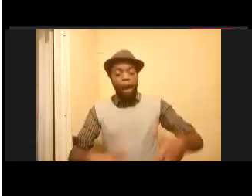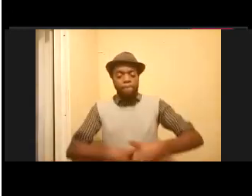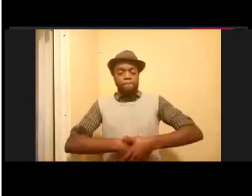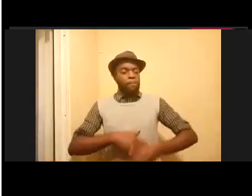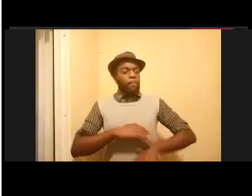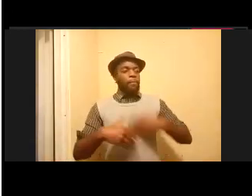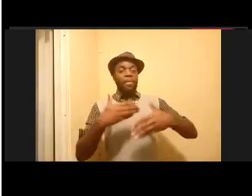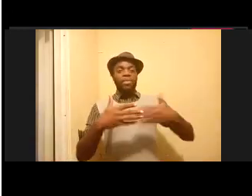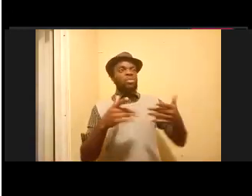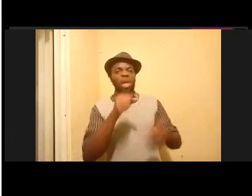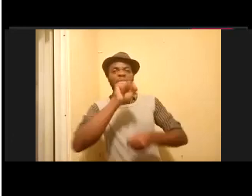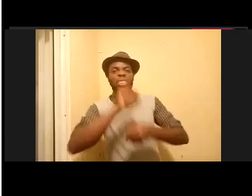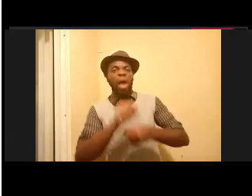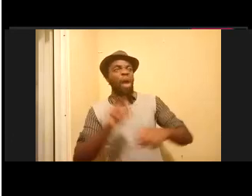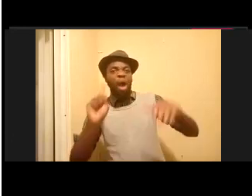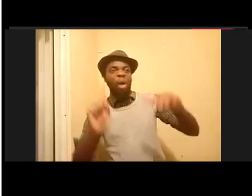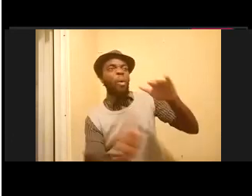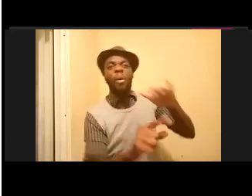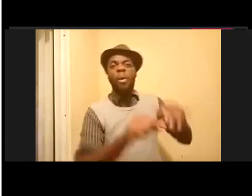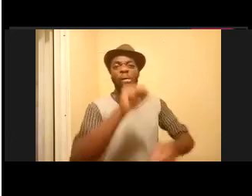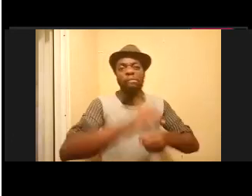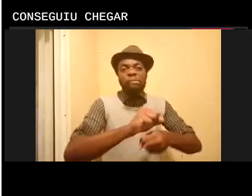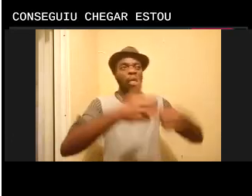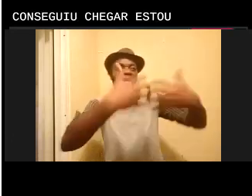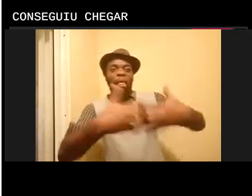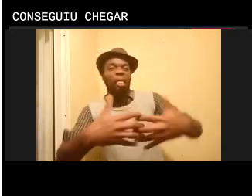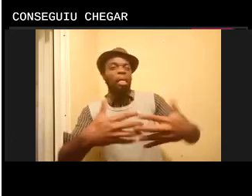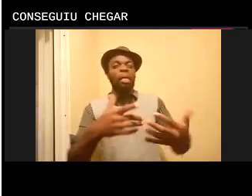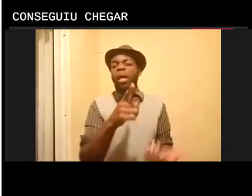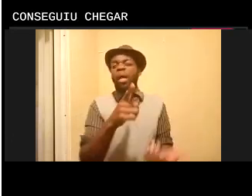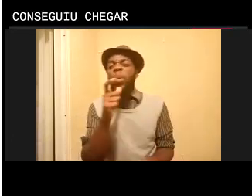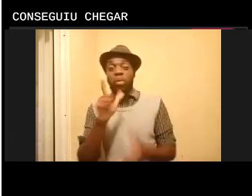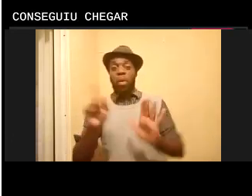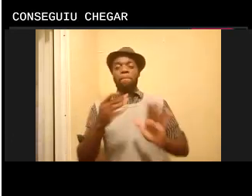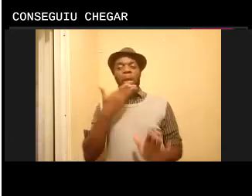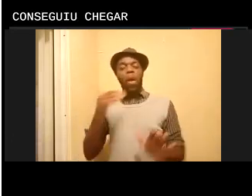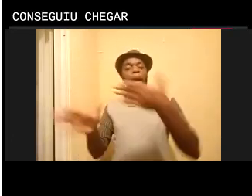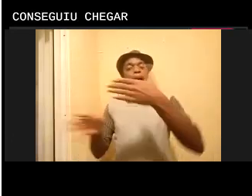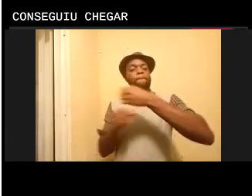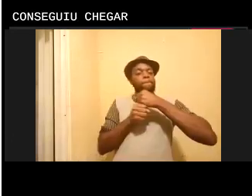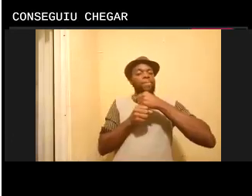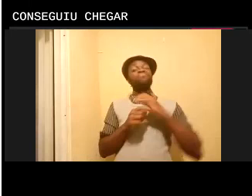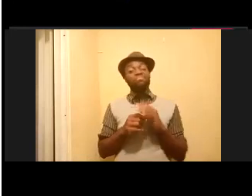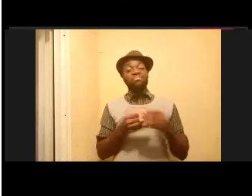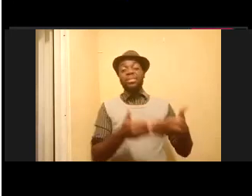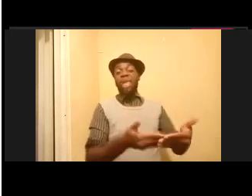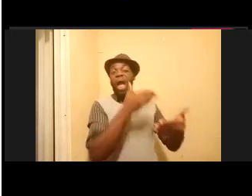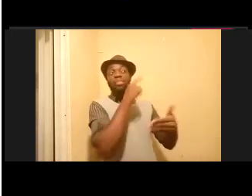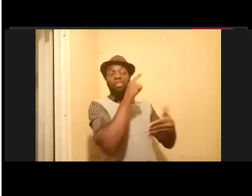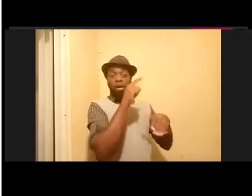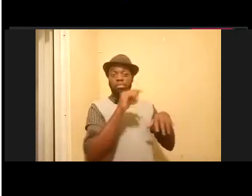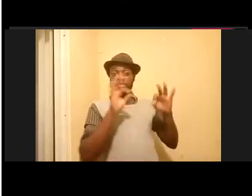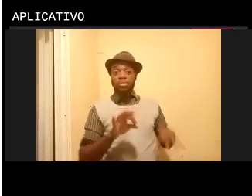lo pude observar en unos estudios que hicieron los del Consejo Latinoamericano de Ciencias Sociales,